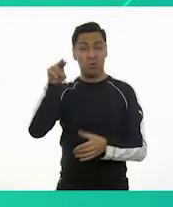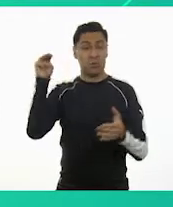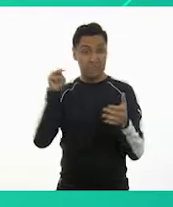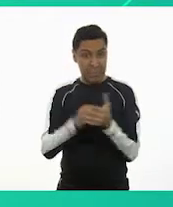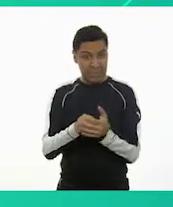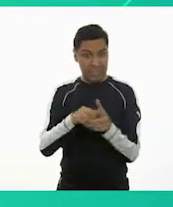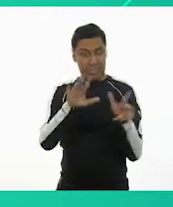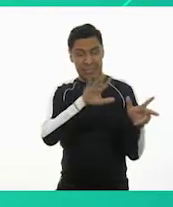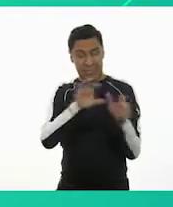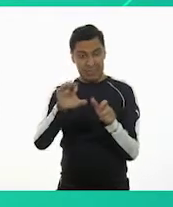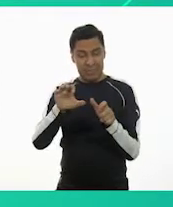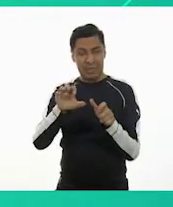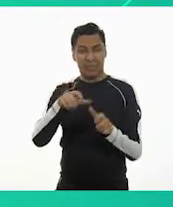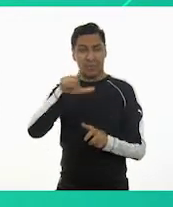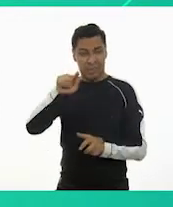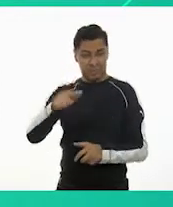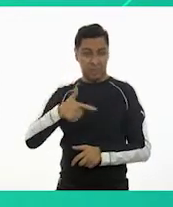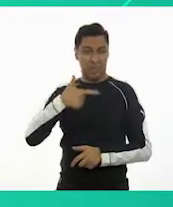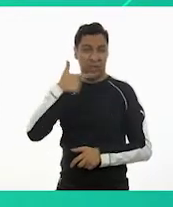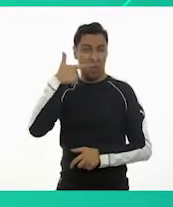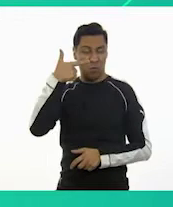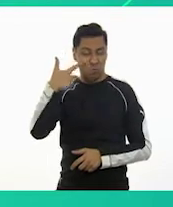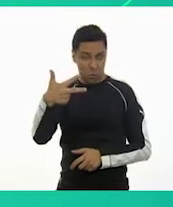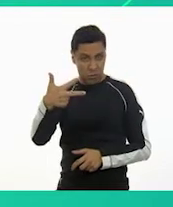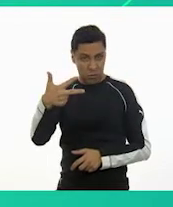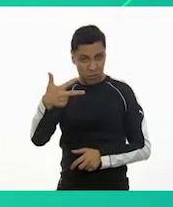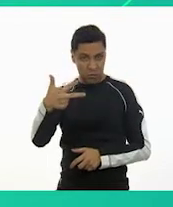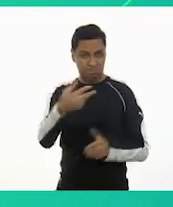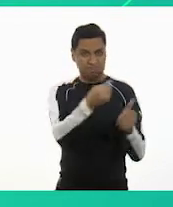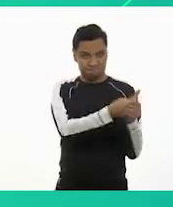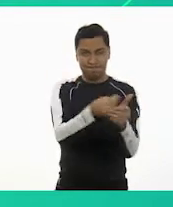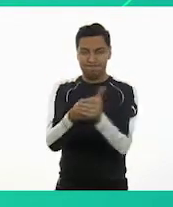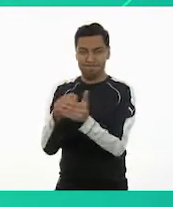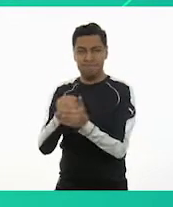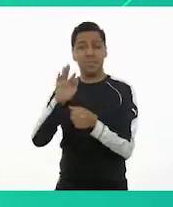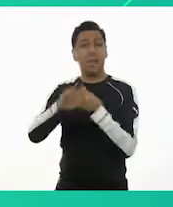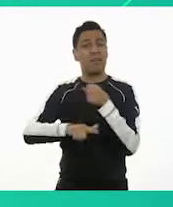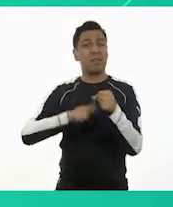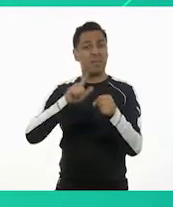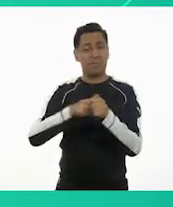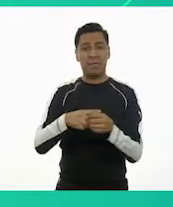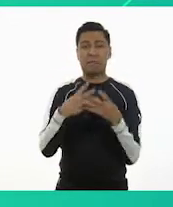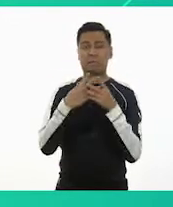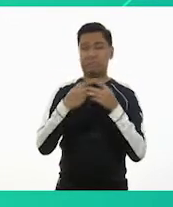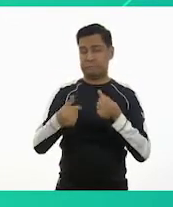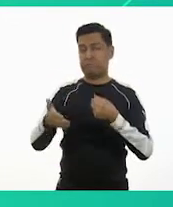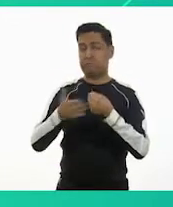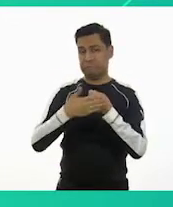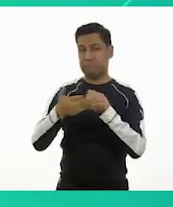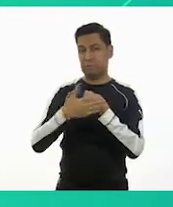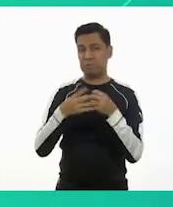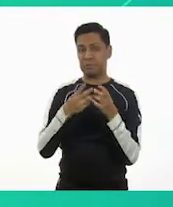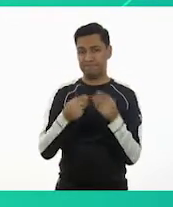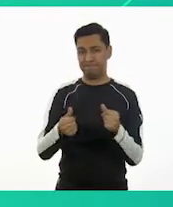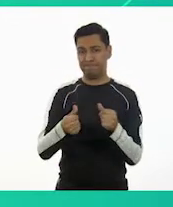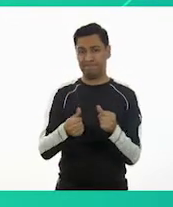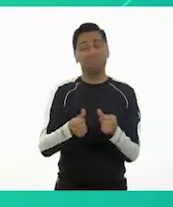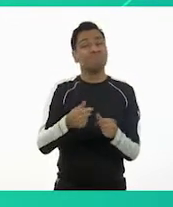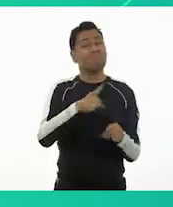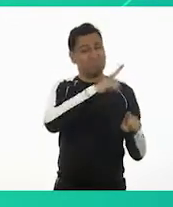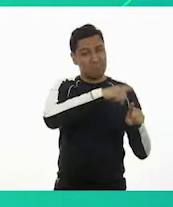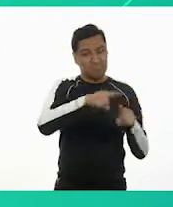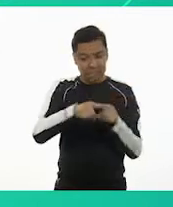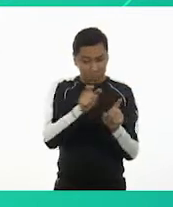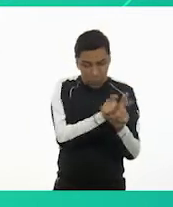2.678 especies en algún riesgo de extinción. Así es, Vale, y como es muy difícil diseñar programas de protección para cada